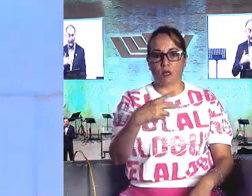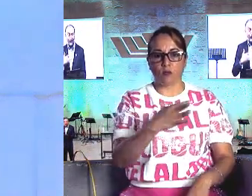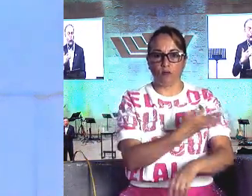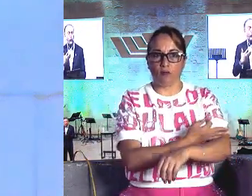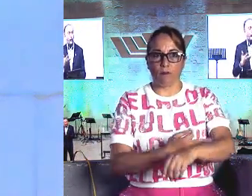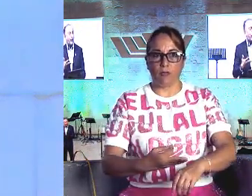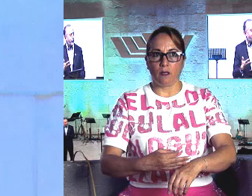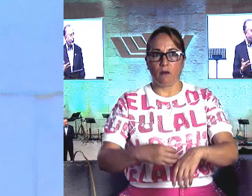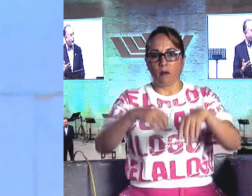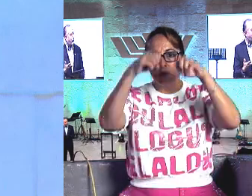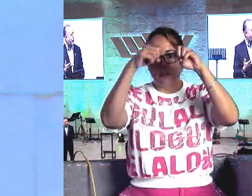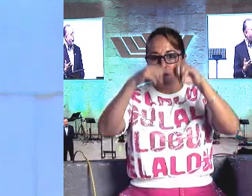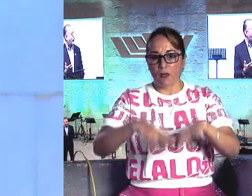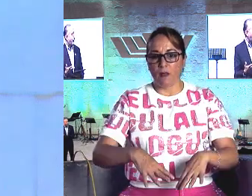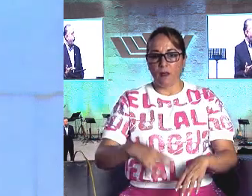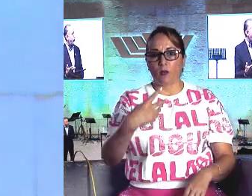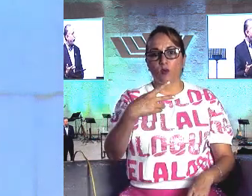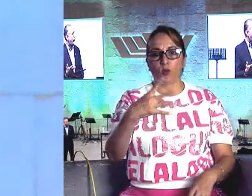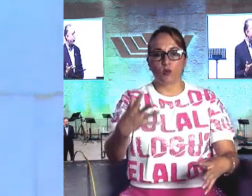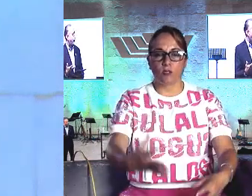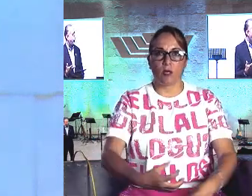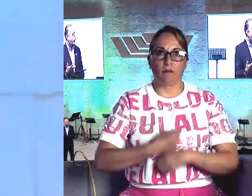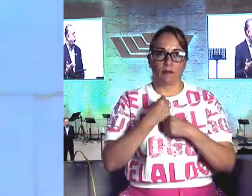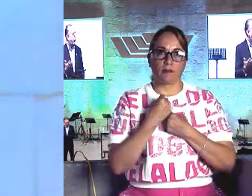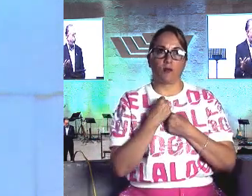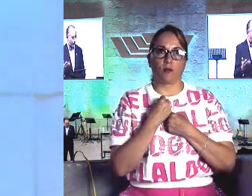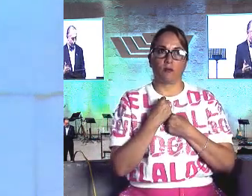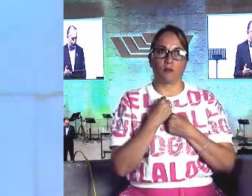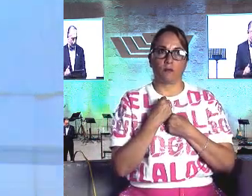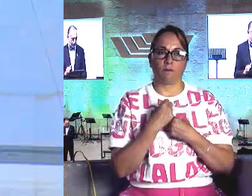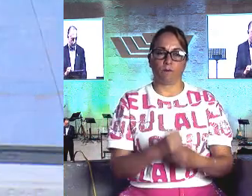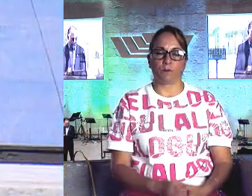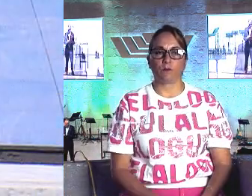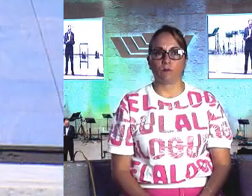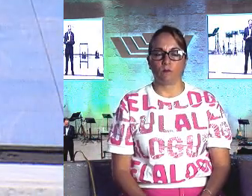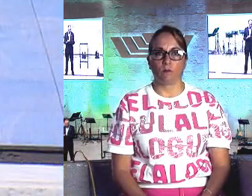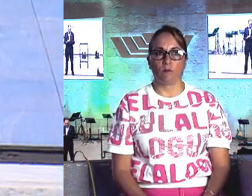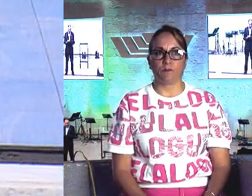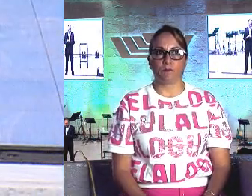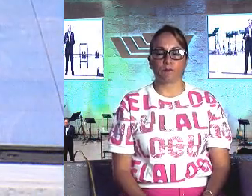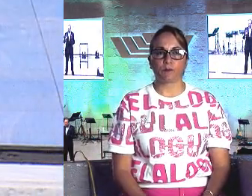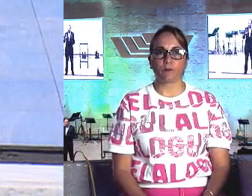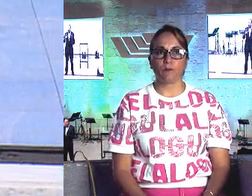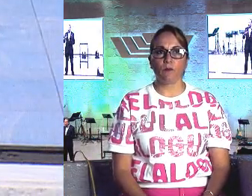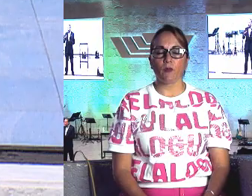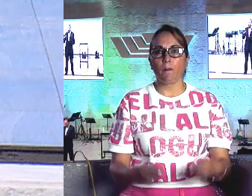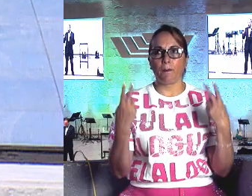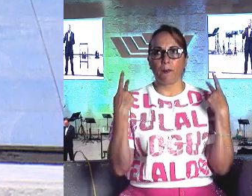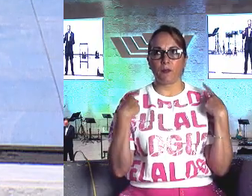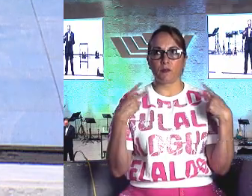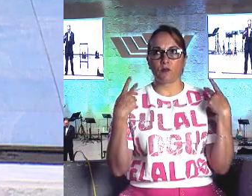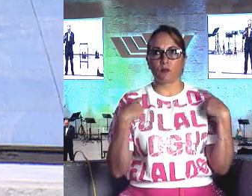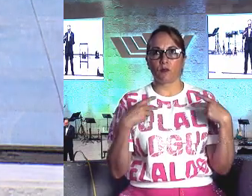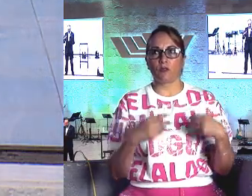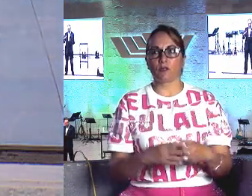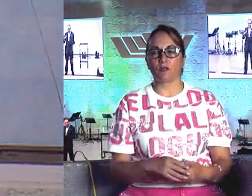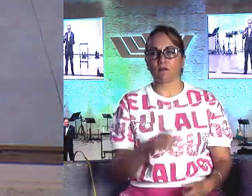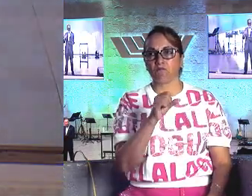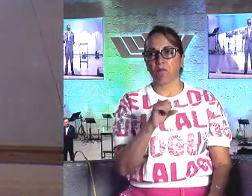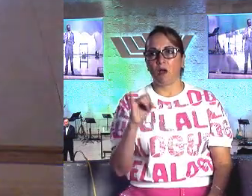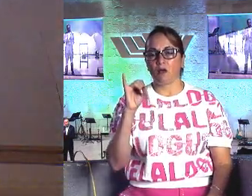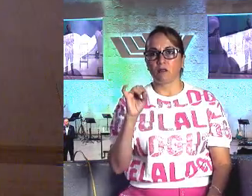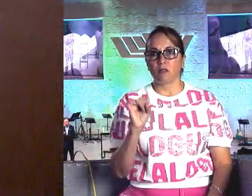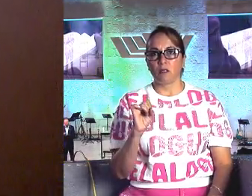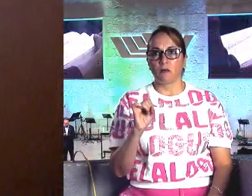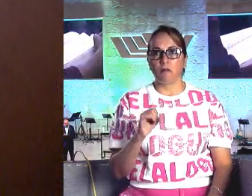perder tu salvación, que es lo más importante, no vale la pena. Gente así vino con David y gente